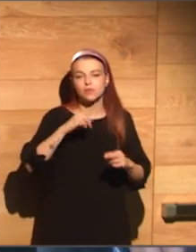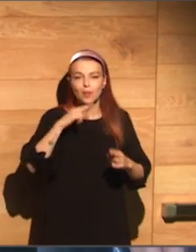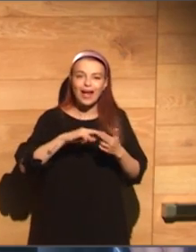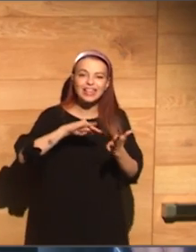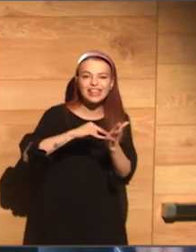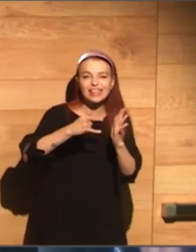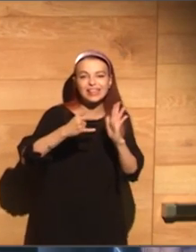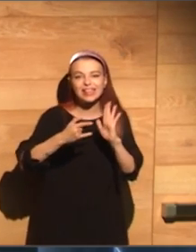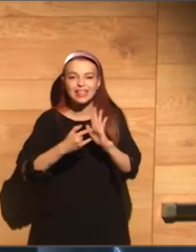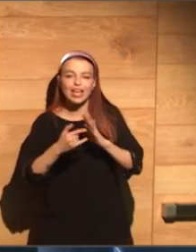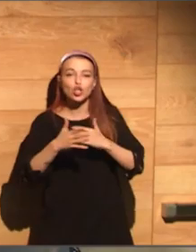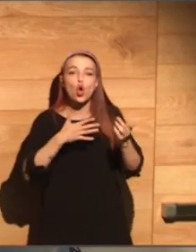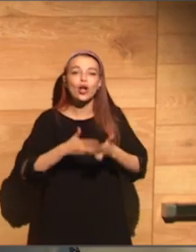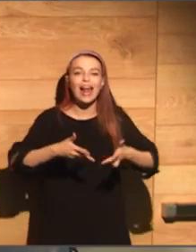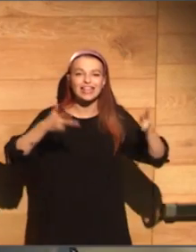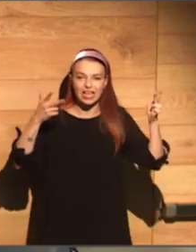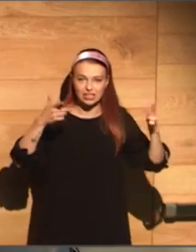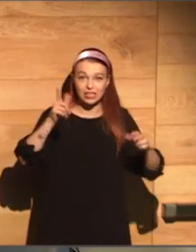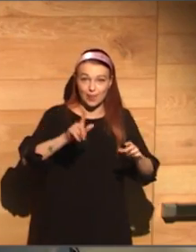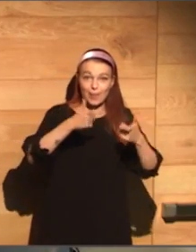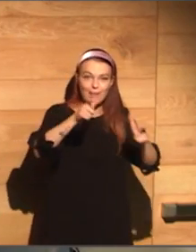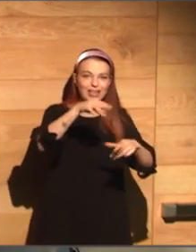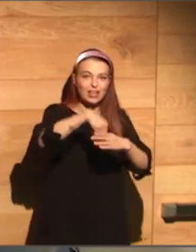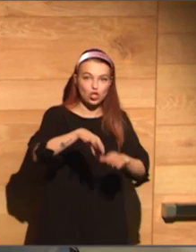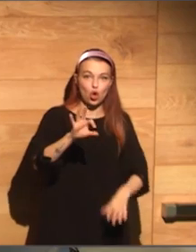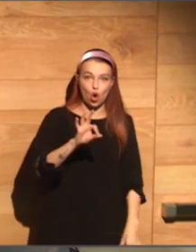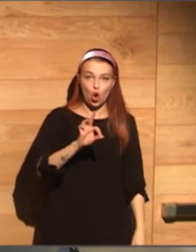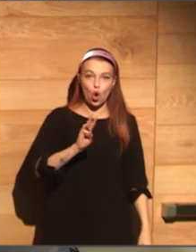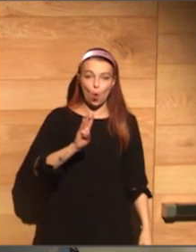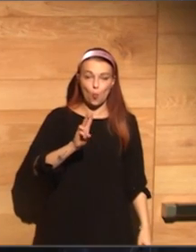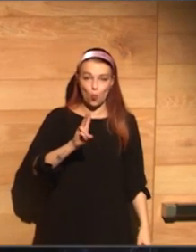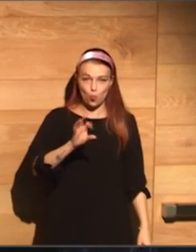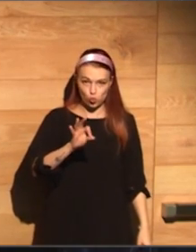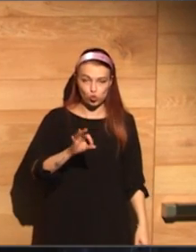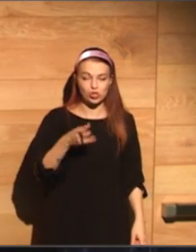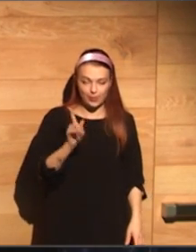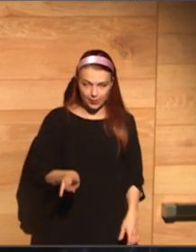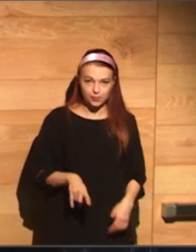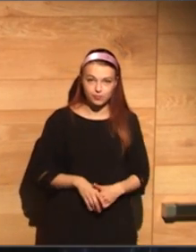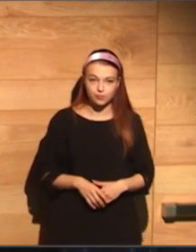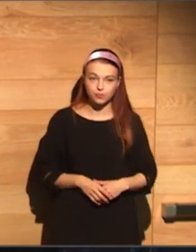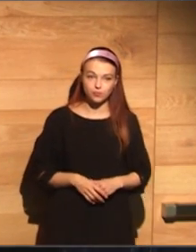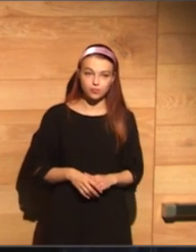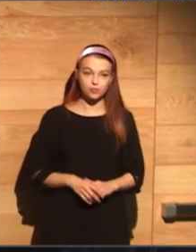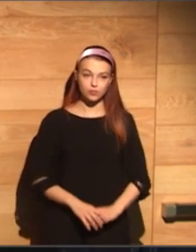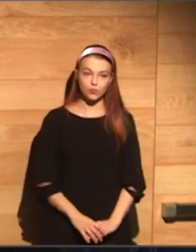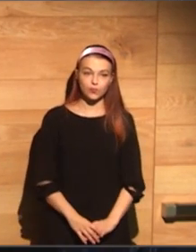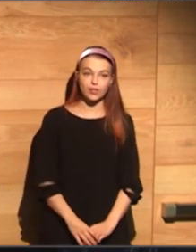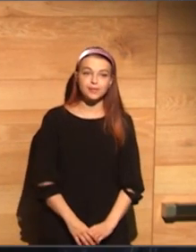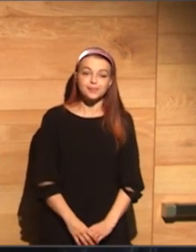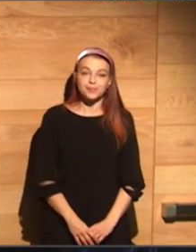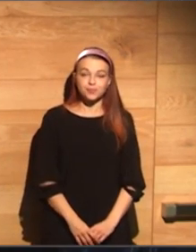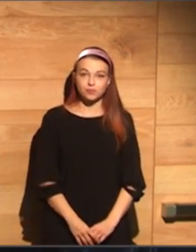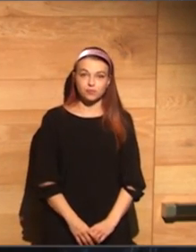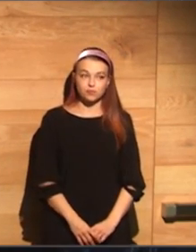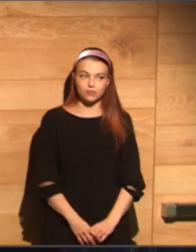a la vida española, ¿no? Quizás sería la parte del Opus, además, que claro, es a los que llamaban los tecnócratas. Eso es. Y era realmente